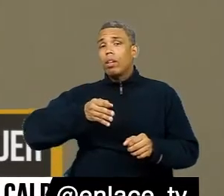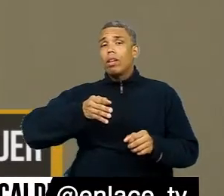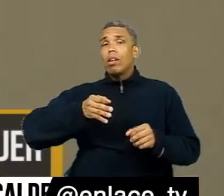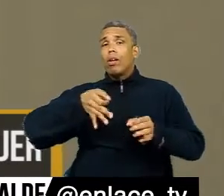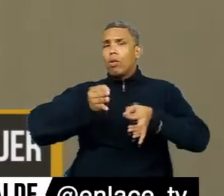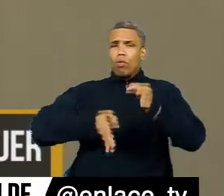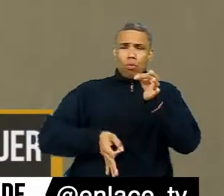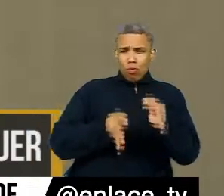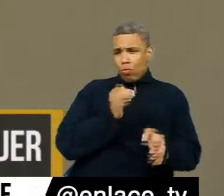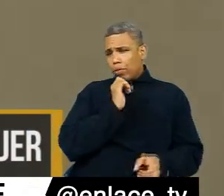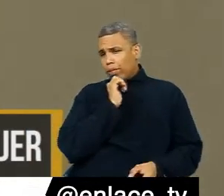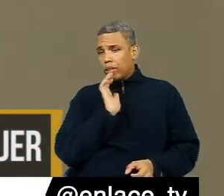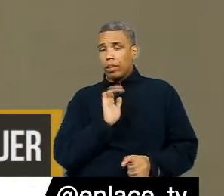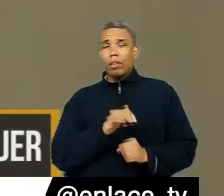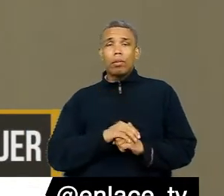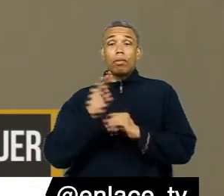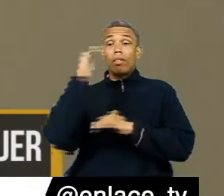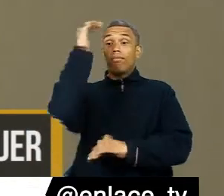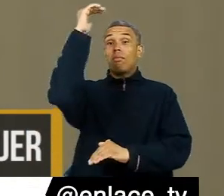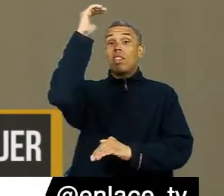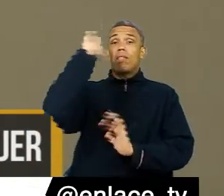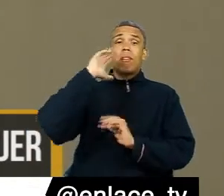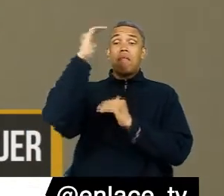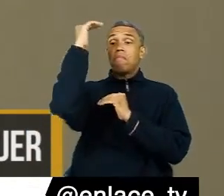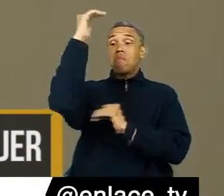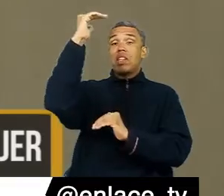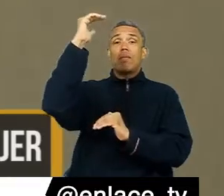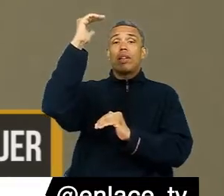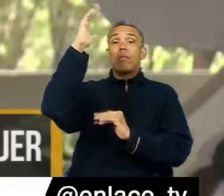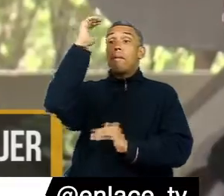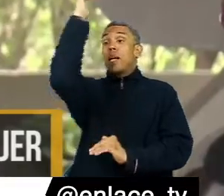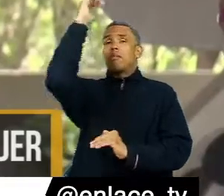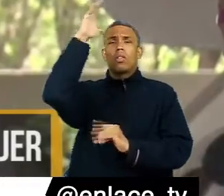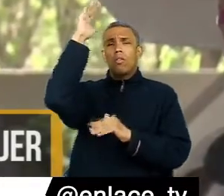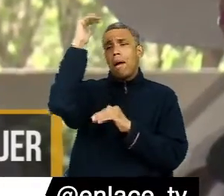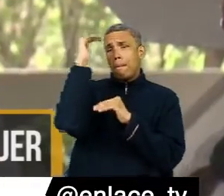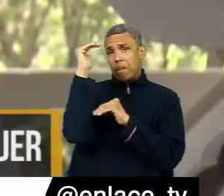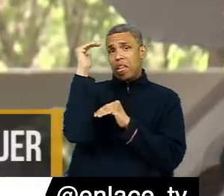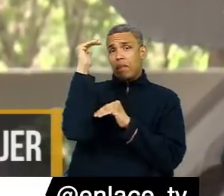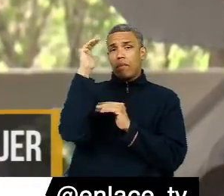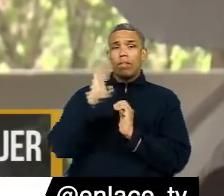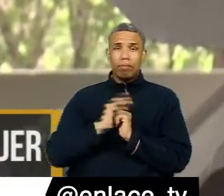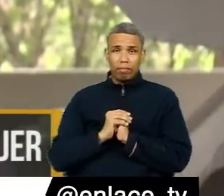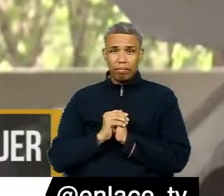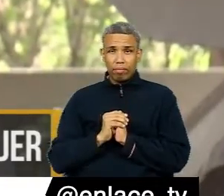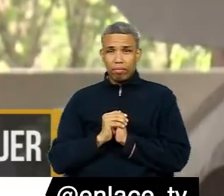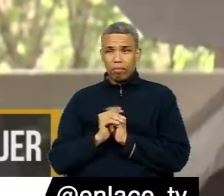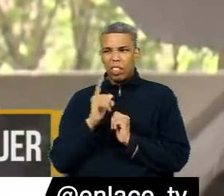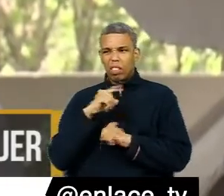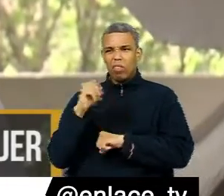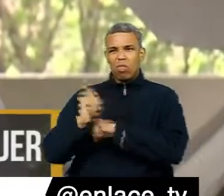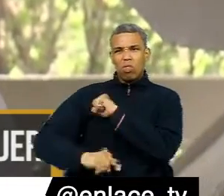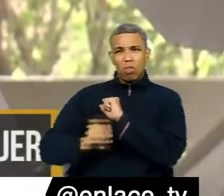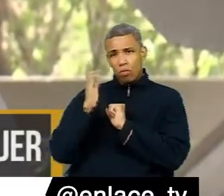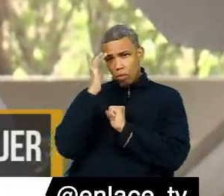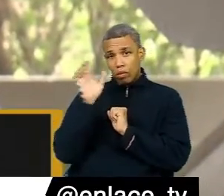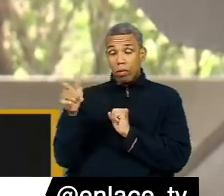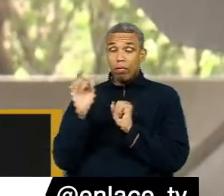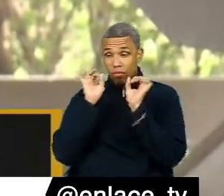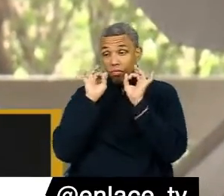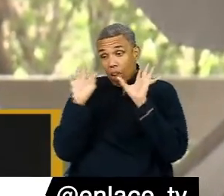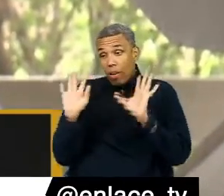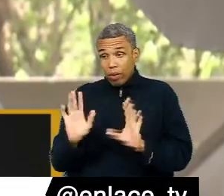Esta condena por homicidio agravado sería apelada por la defensa de la víctima. Lo condenaron por homicidio agravado, y el cual yo apelé porque para